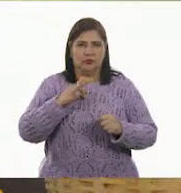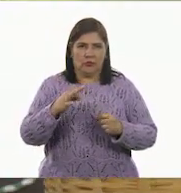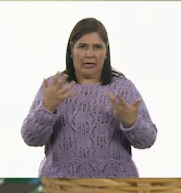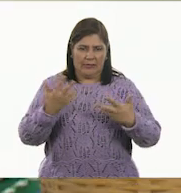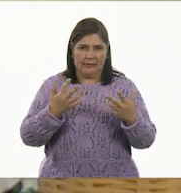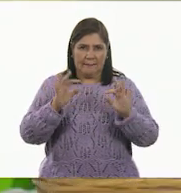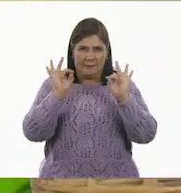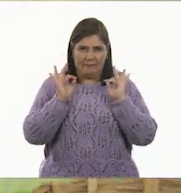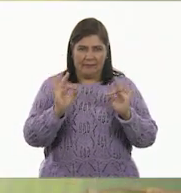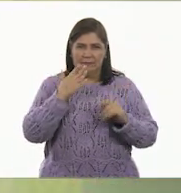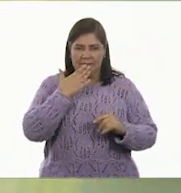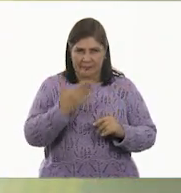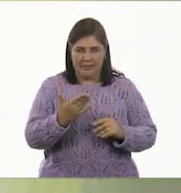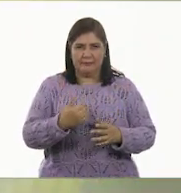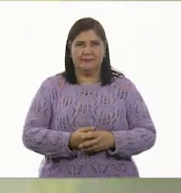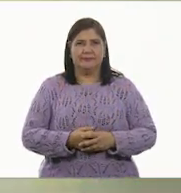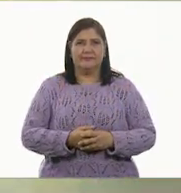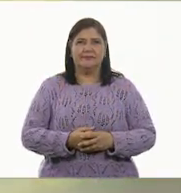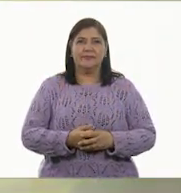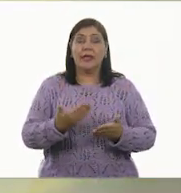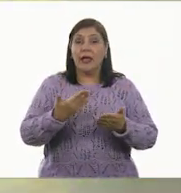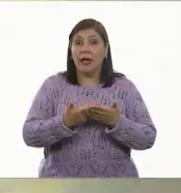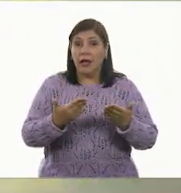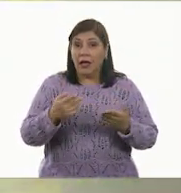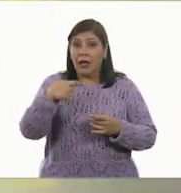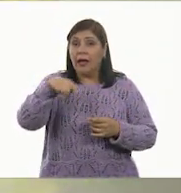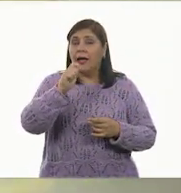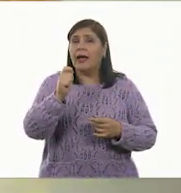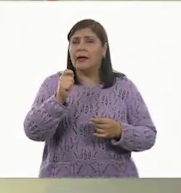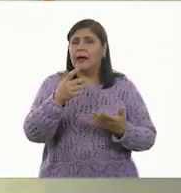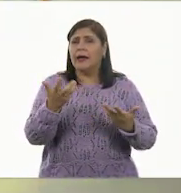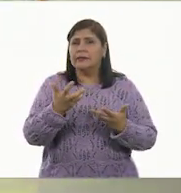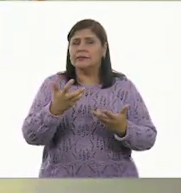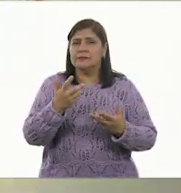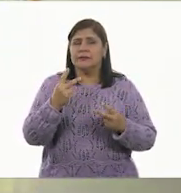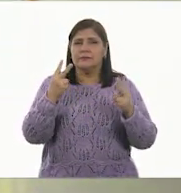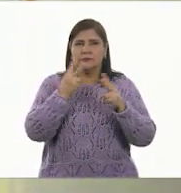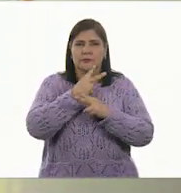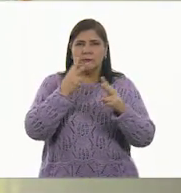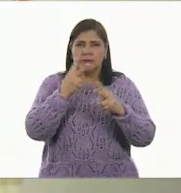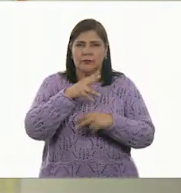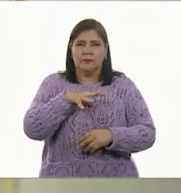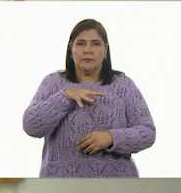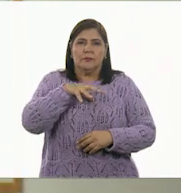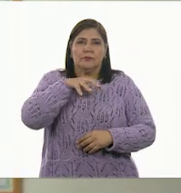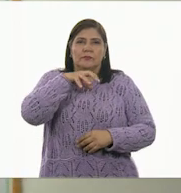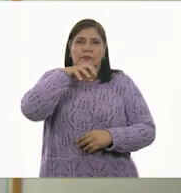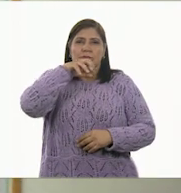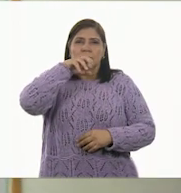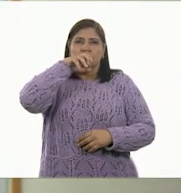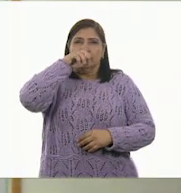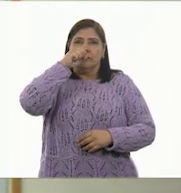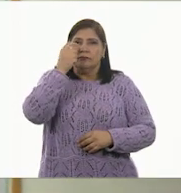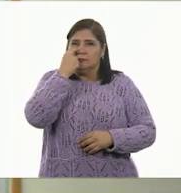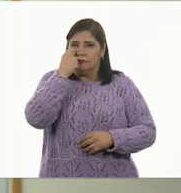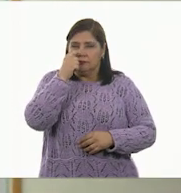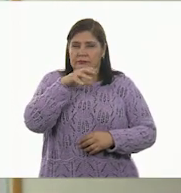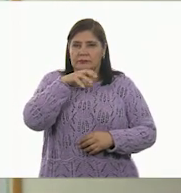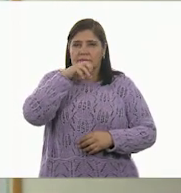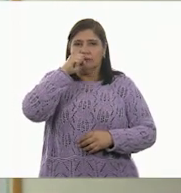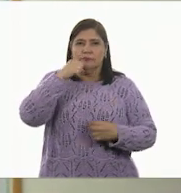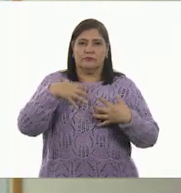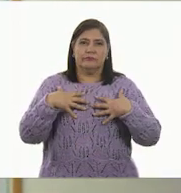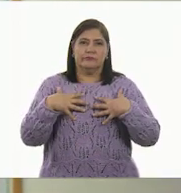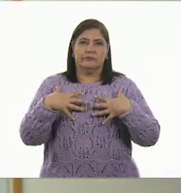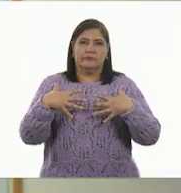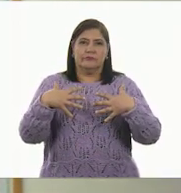Perfecto. Ahora, vamos a respirar profundamente por la nariz. Llena tus pulmones. de